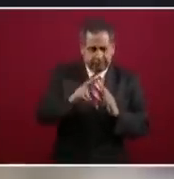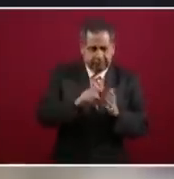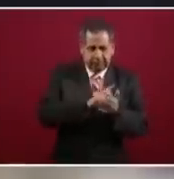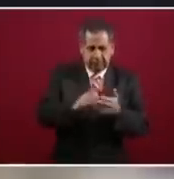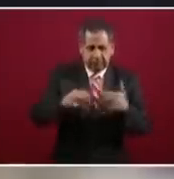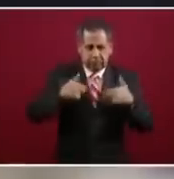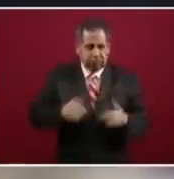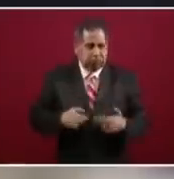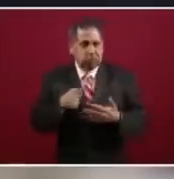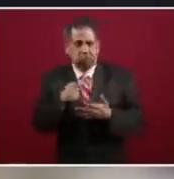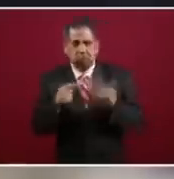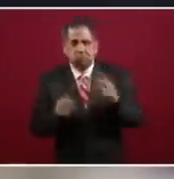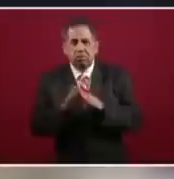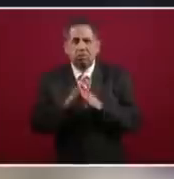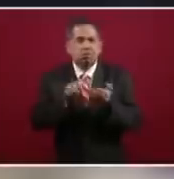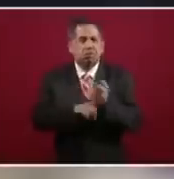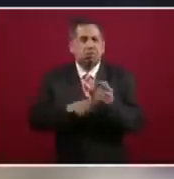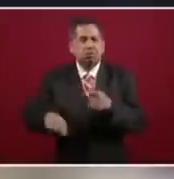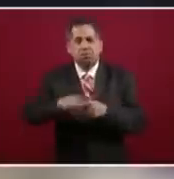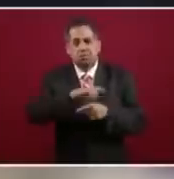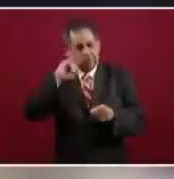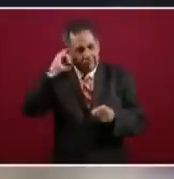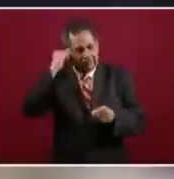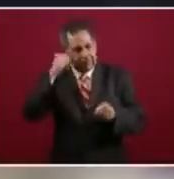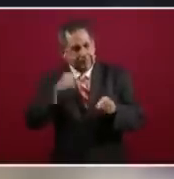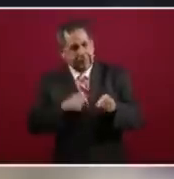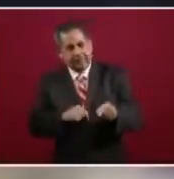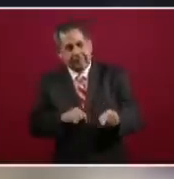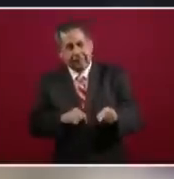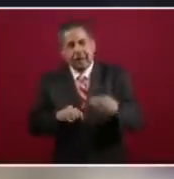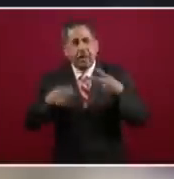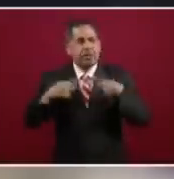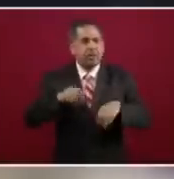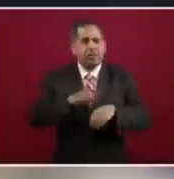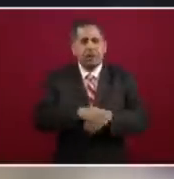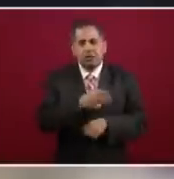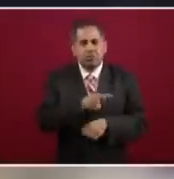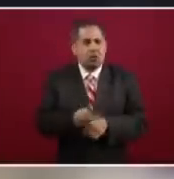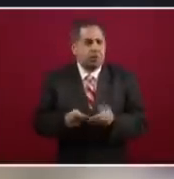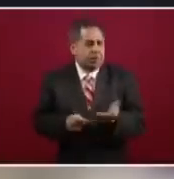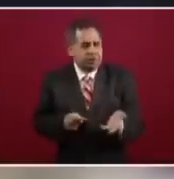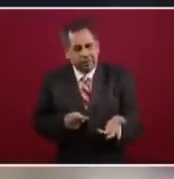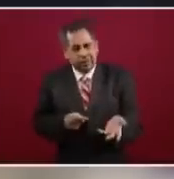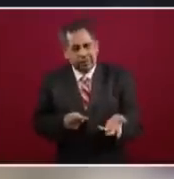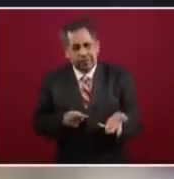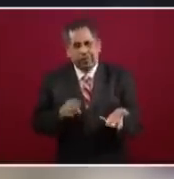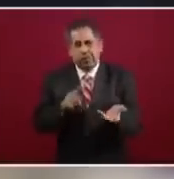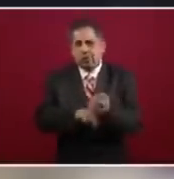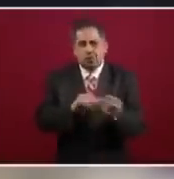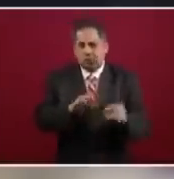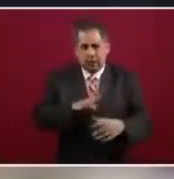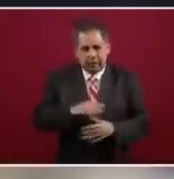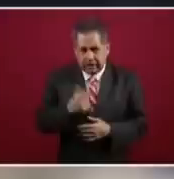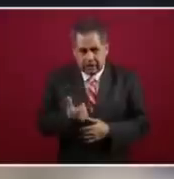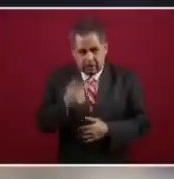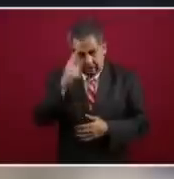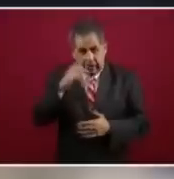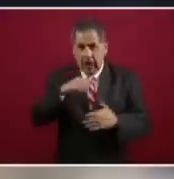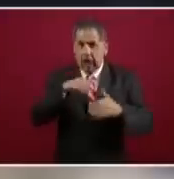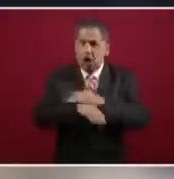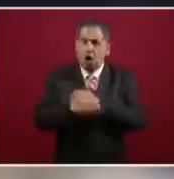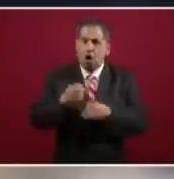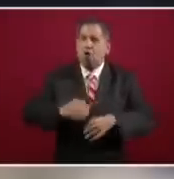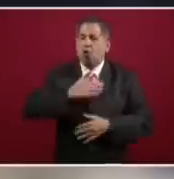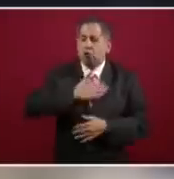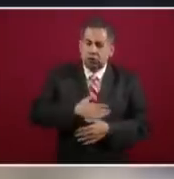sobre todo de los indígenas presidente y de la gente pobre que es la que menos tiene dinero para accesar a la